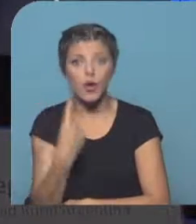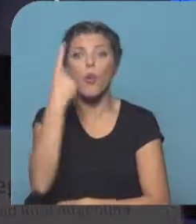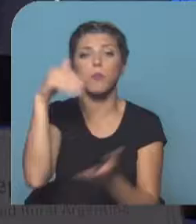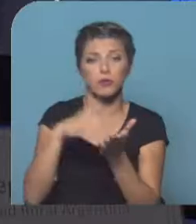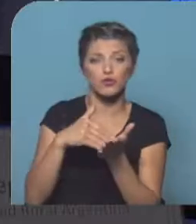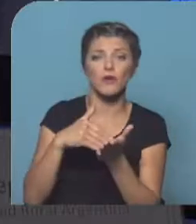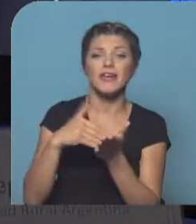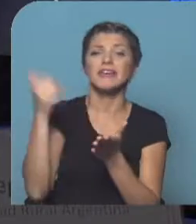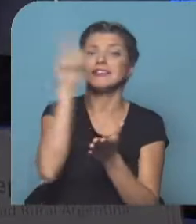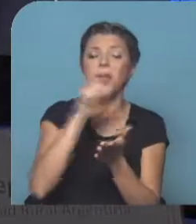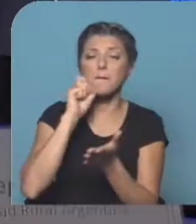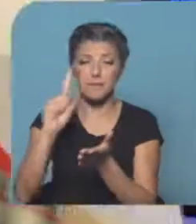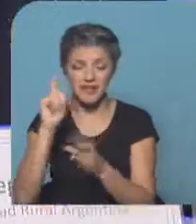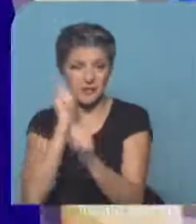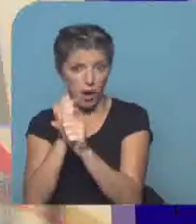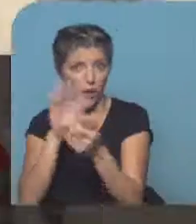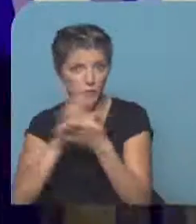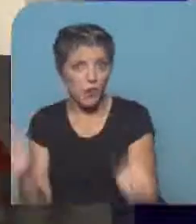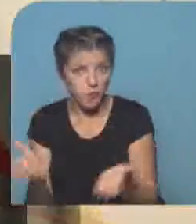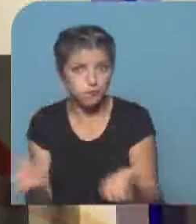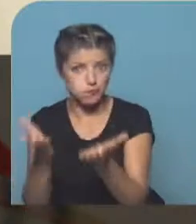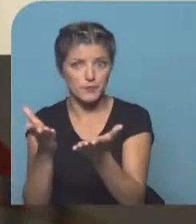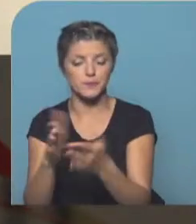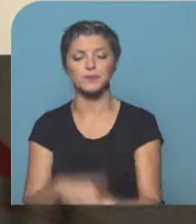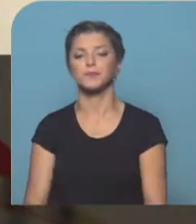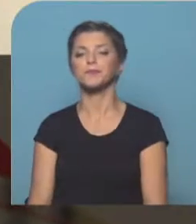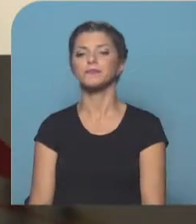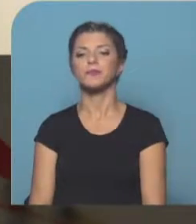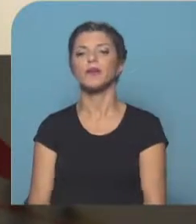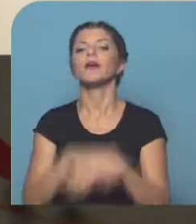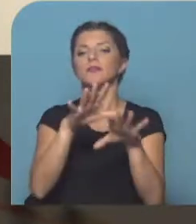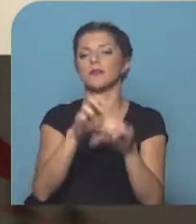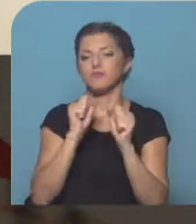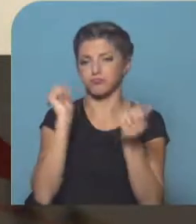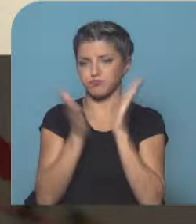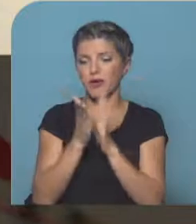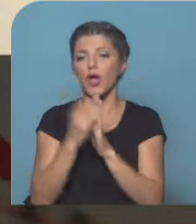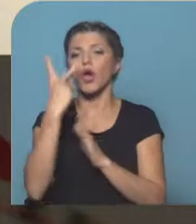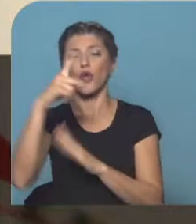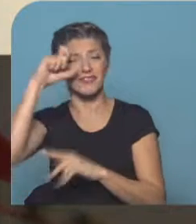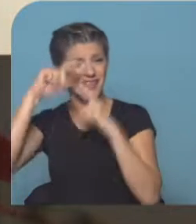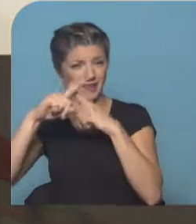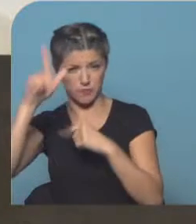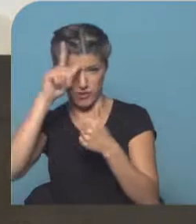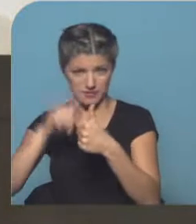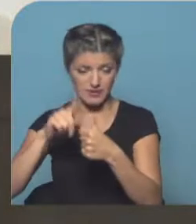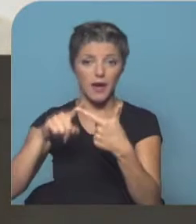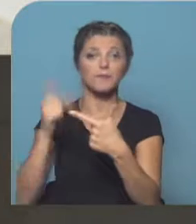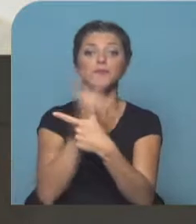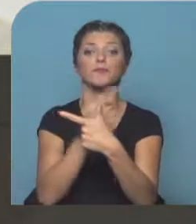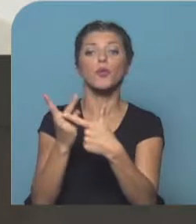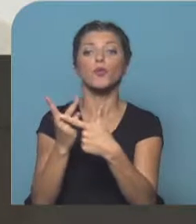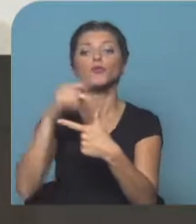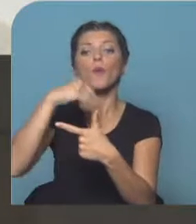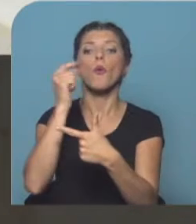cien mil puestos de trabajo lesa humanidad dos expolicías omar noche y juan antonio mula sano